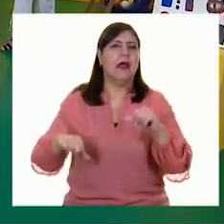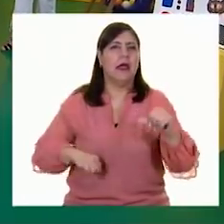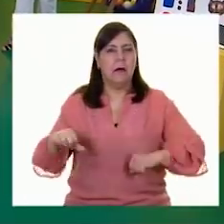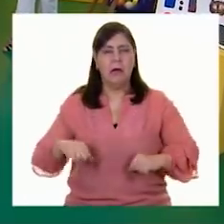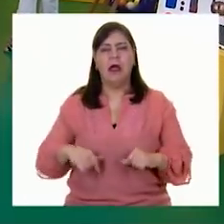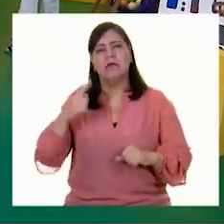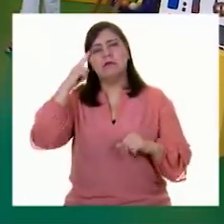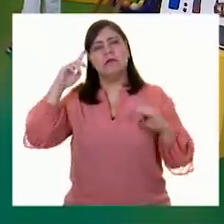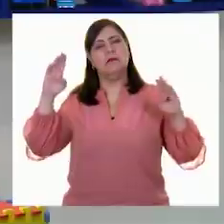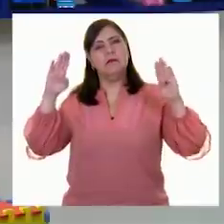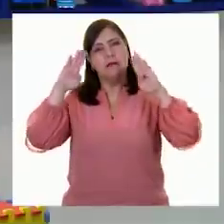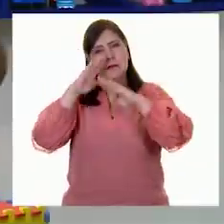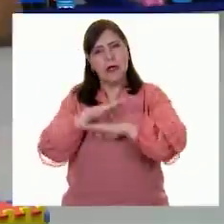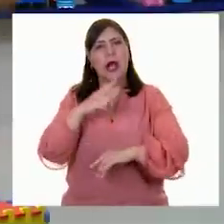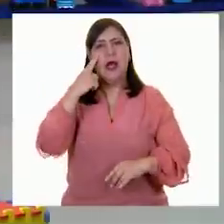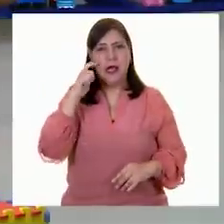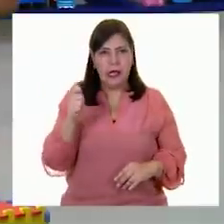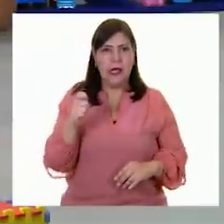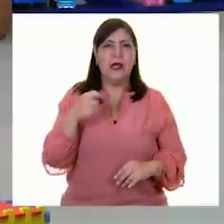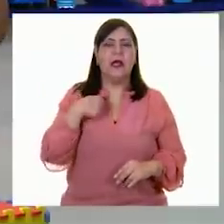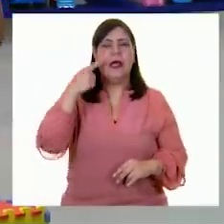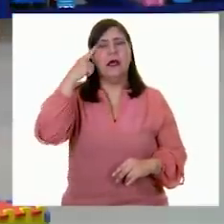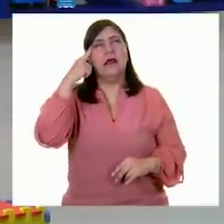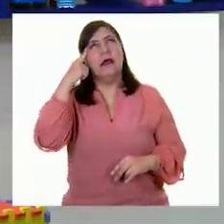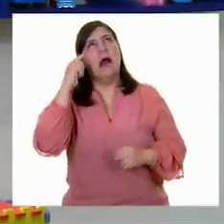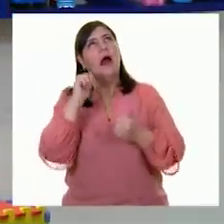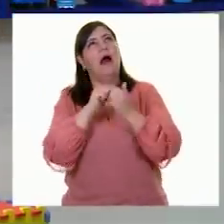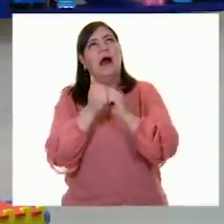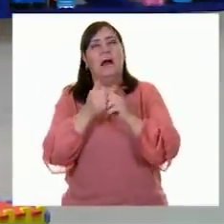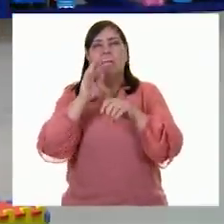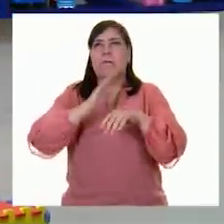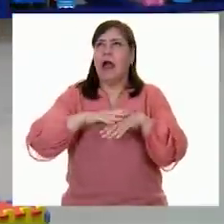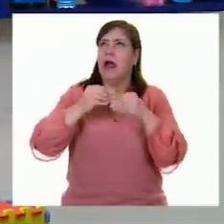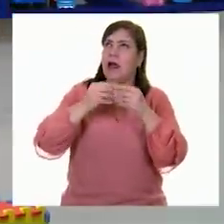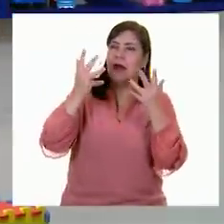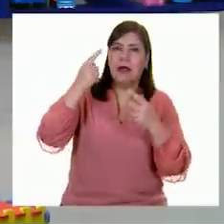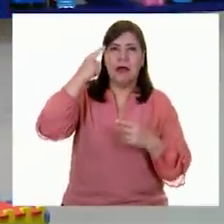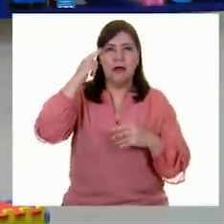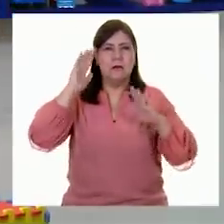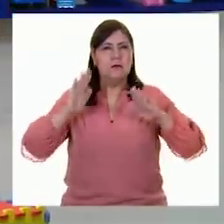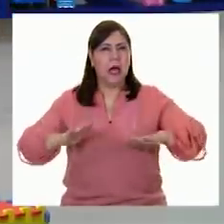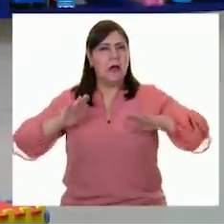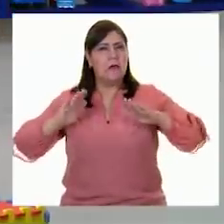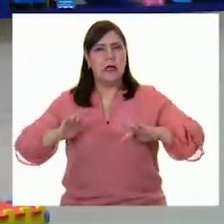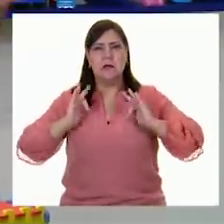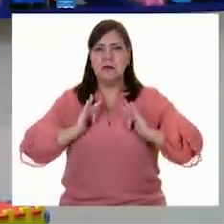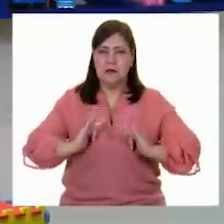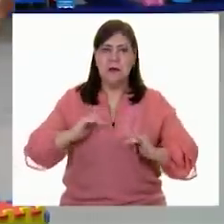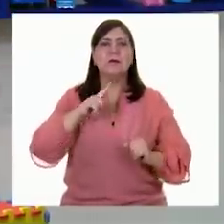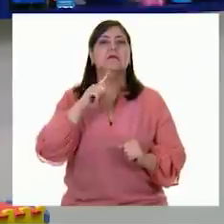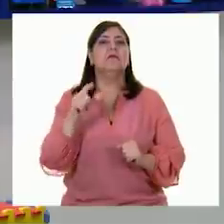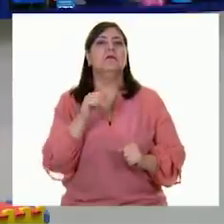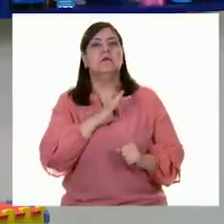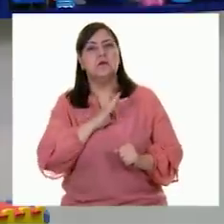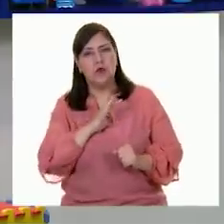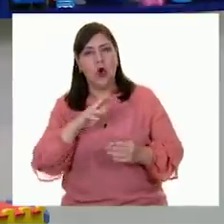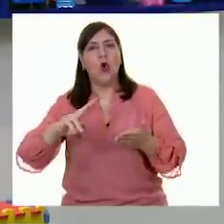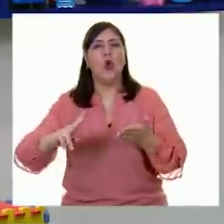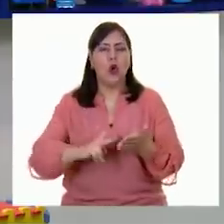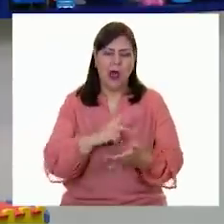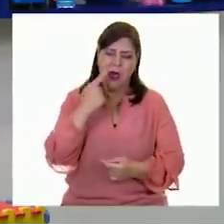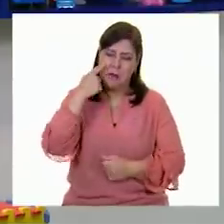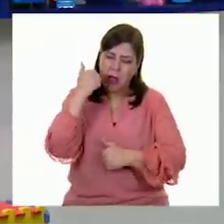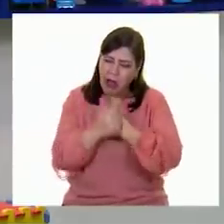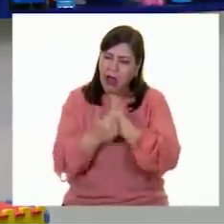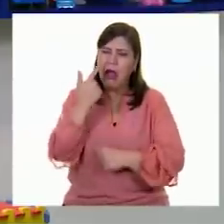de esa forma, con la mente clara y en calma, puede pensar en diferentes formas de volver a